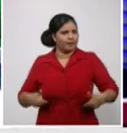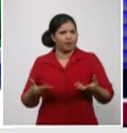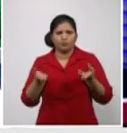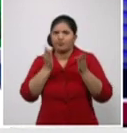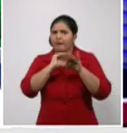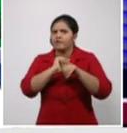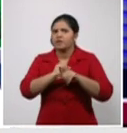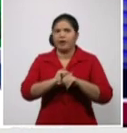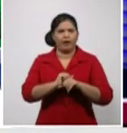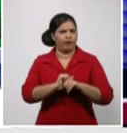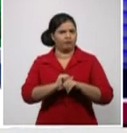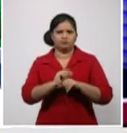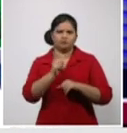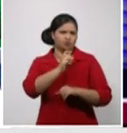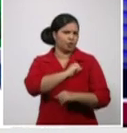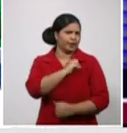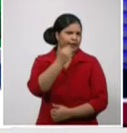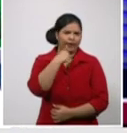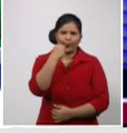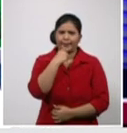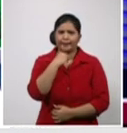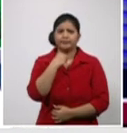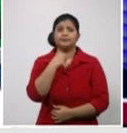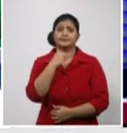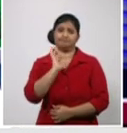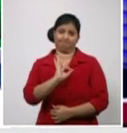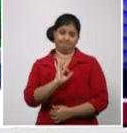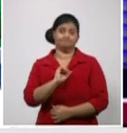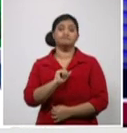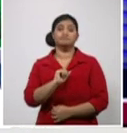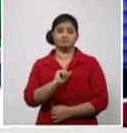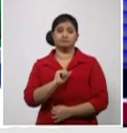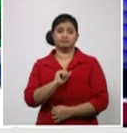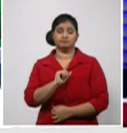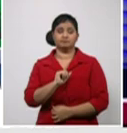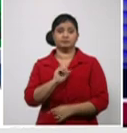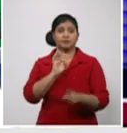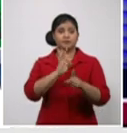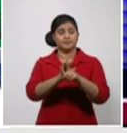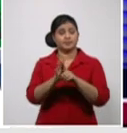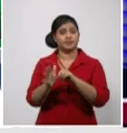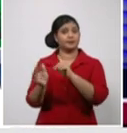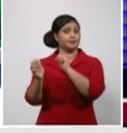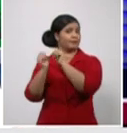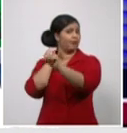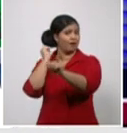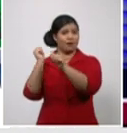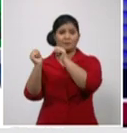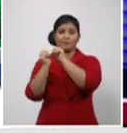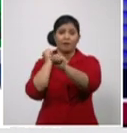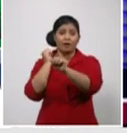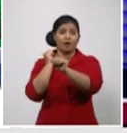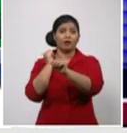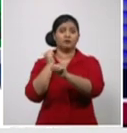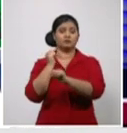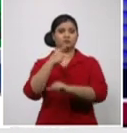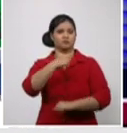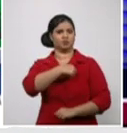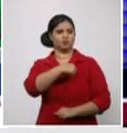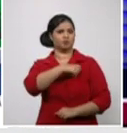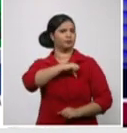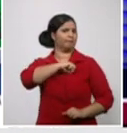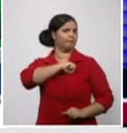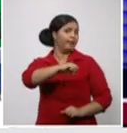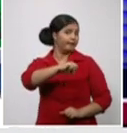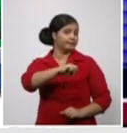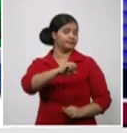ayer continúa evolucionando muy desfavorablemente y hace un paro cardiorrespiratorio del cual no es